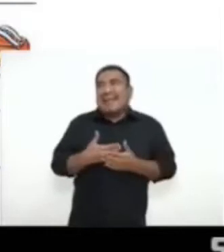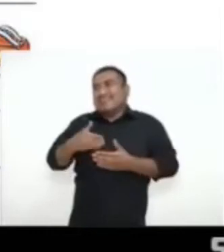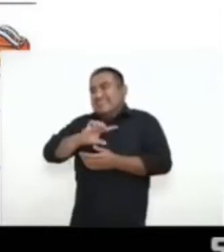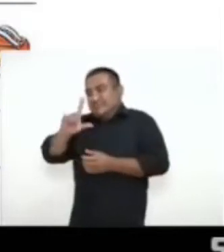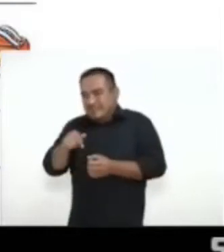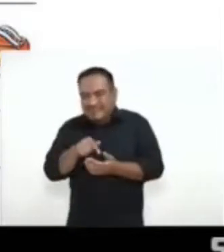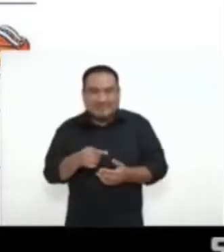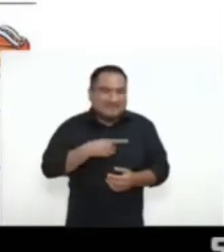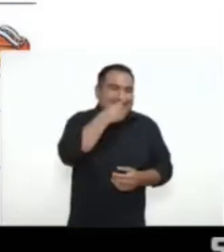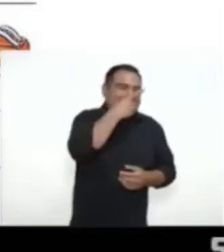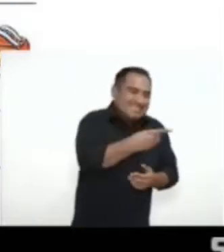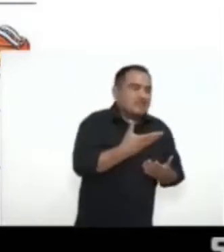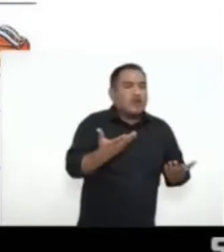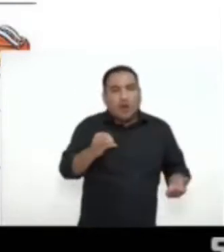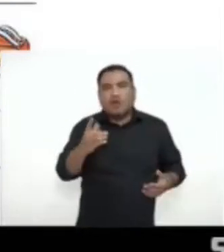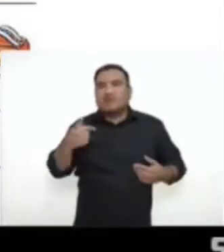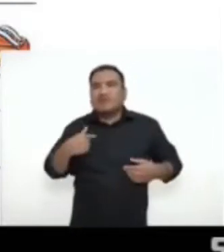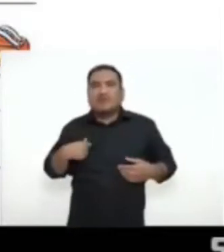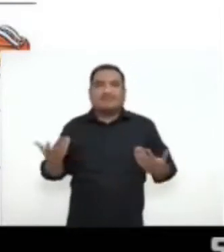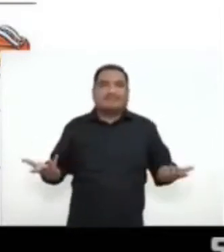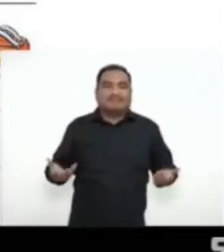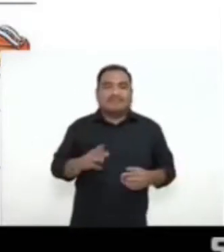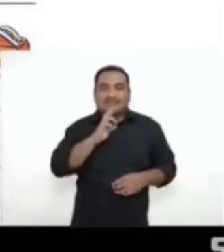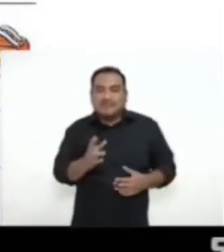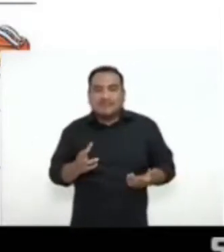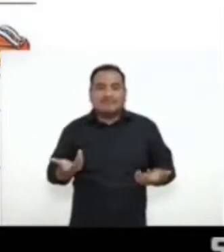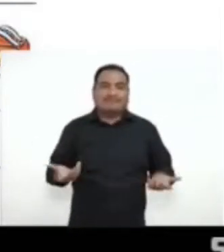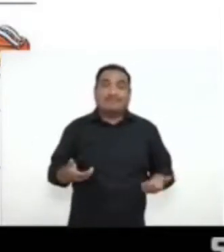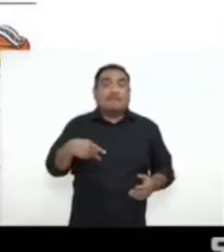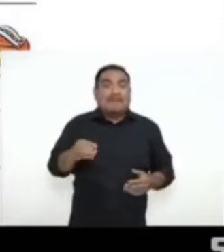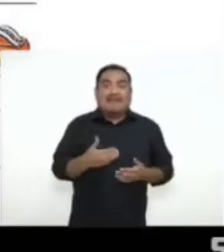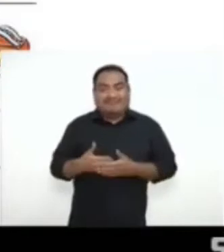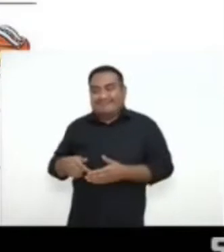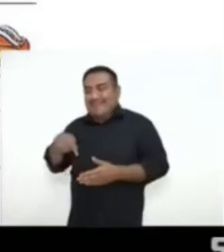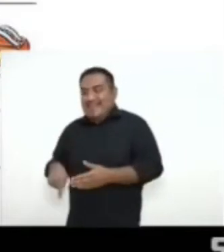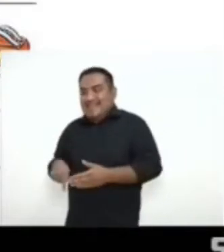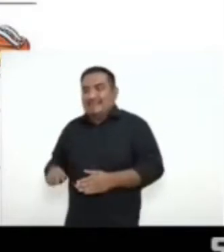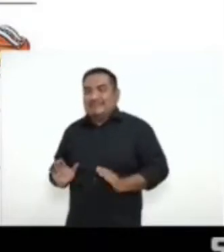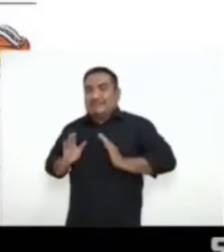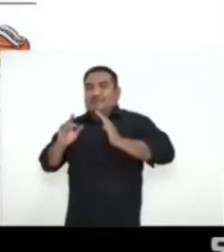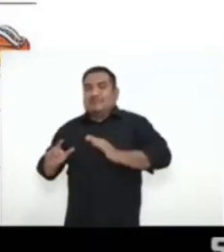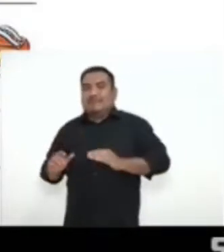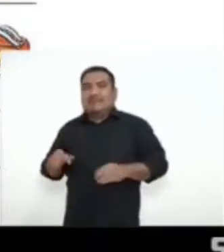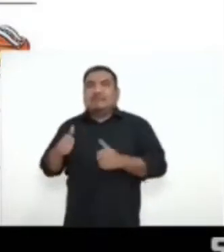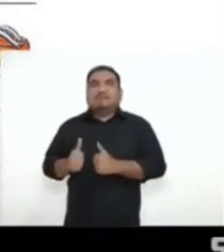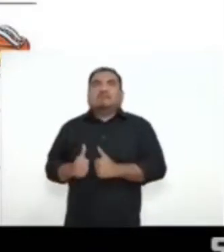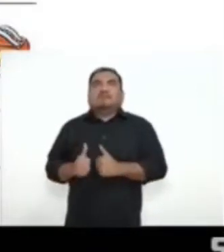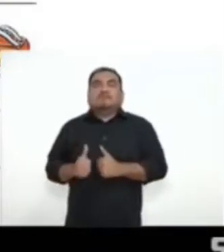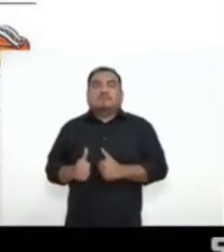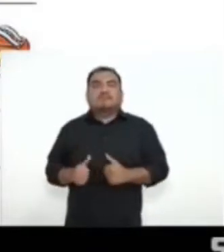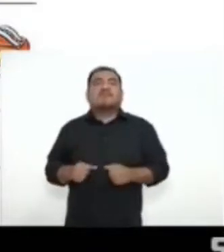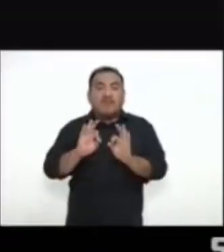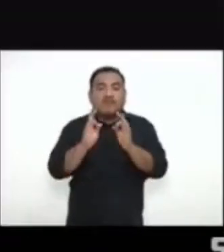hubiera actuado de tal manera. Sí, pero en ese momento te paralizaste, ¿no? Son las tres formas